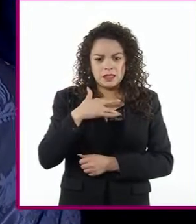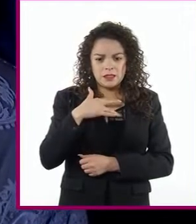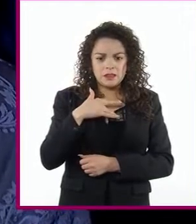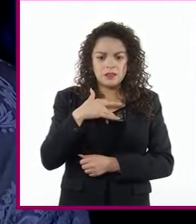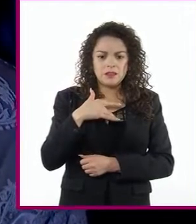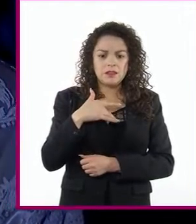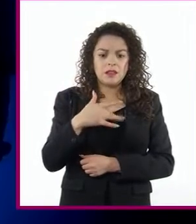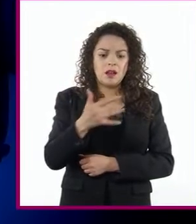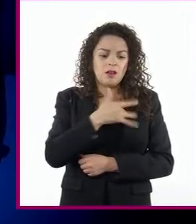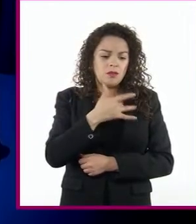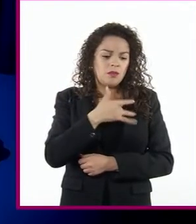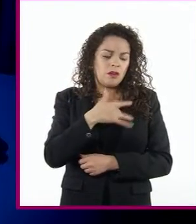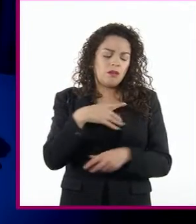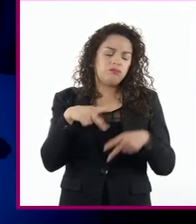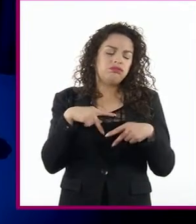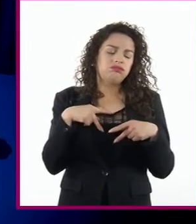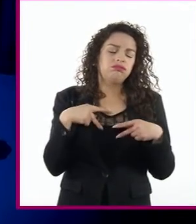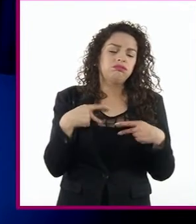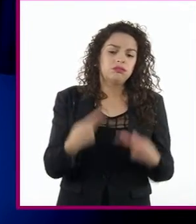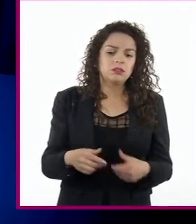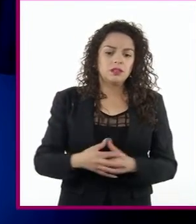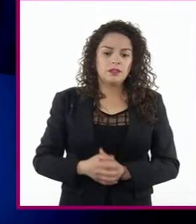desfallecimiento en el corazón.